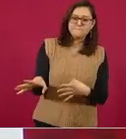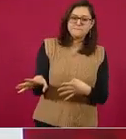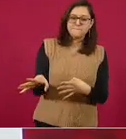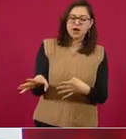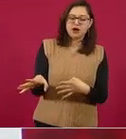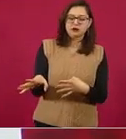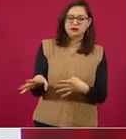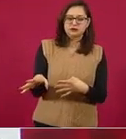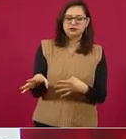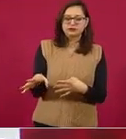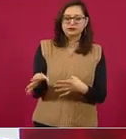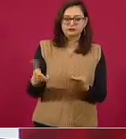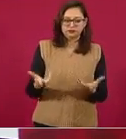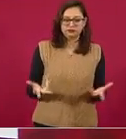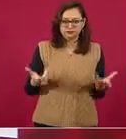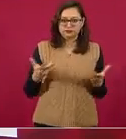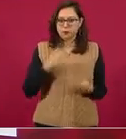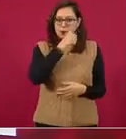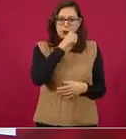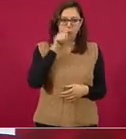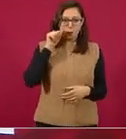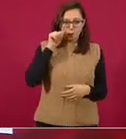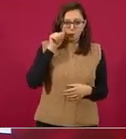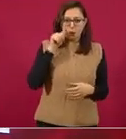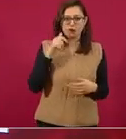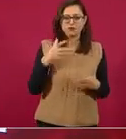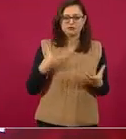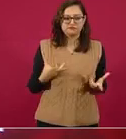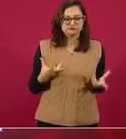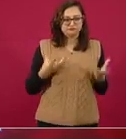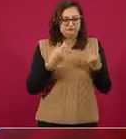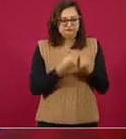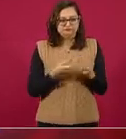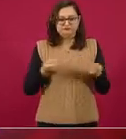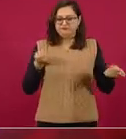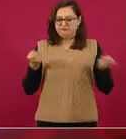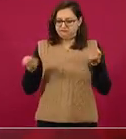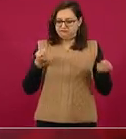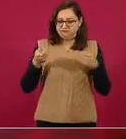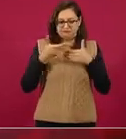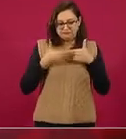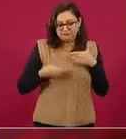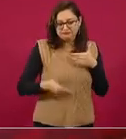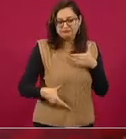Juárez, los liberales, y se pensaba, ya